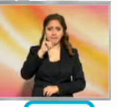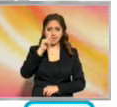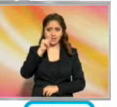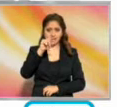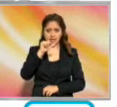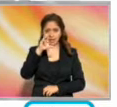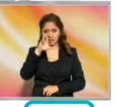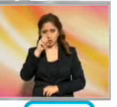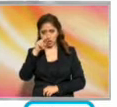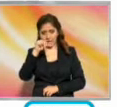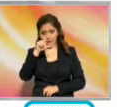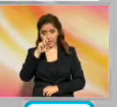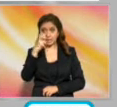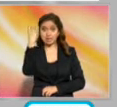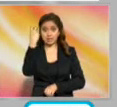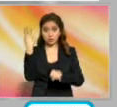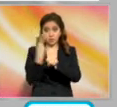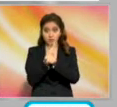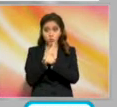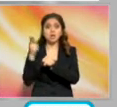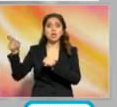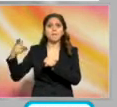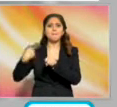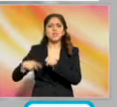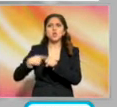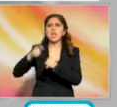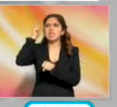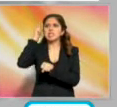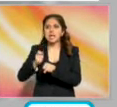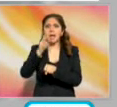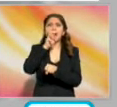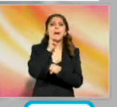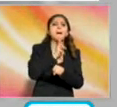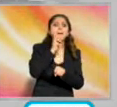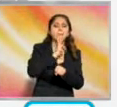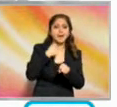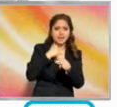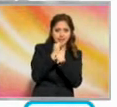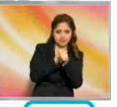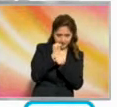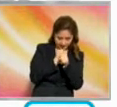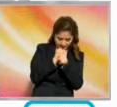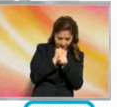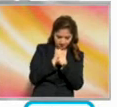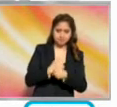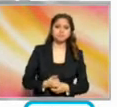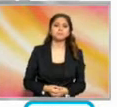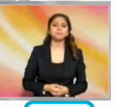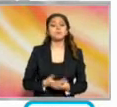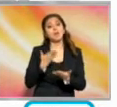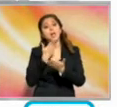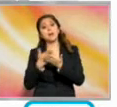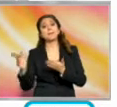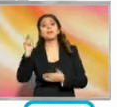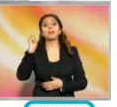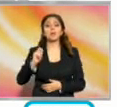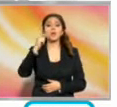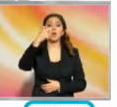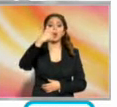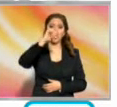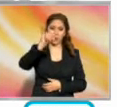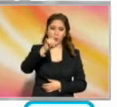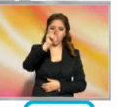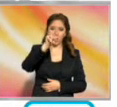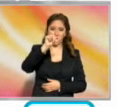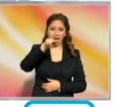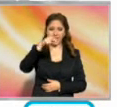mediático y se Sí. buscó. Estamos viendo en este mapa maravilloso de Google Juan Trends Gabriel, que es Juan de lo más Gabriel, por buscado. supuesto, claro, Por en supuesto, México. ¿no, Pero te vas a Enrique? otros países, por Claro,